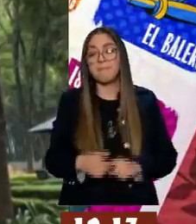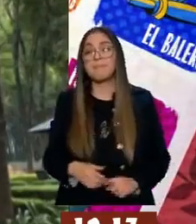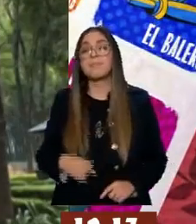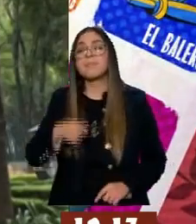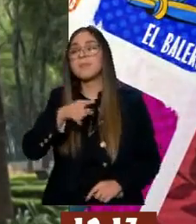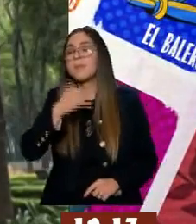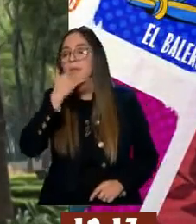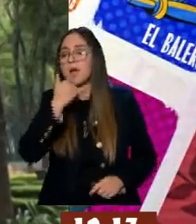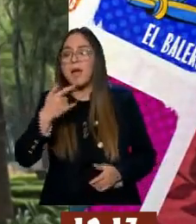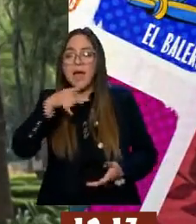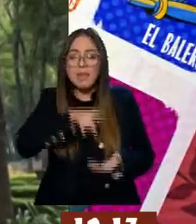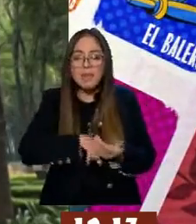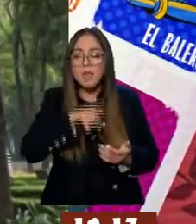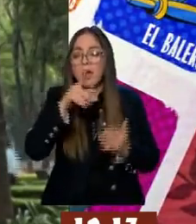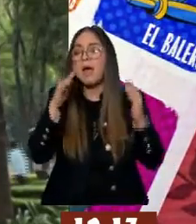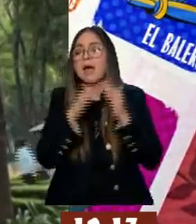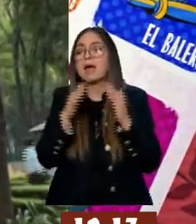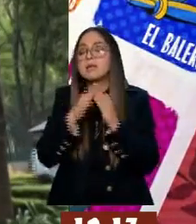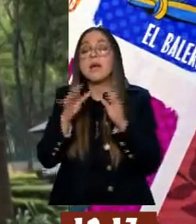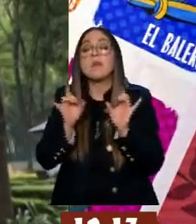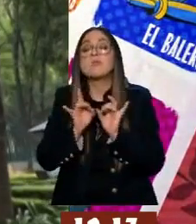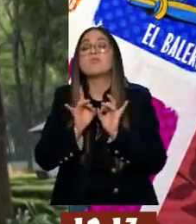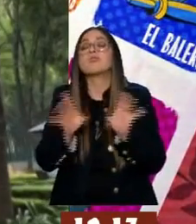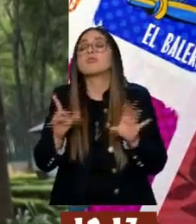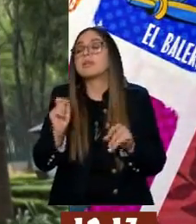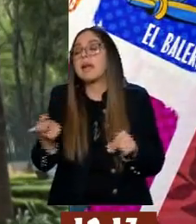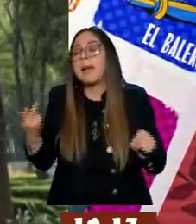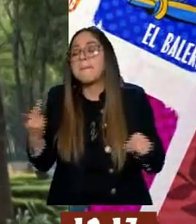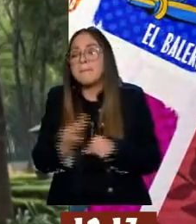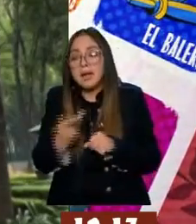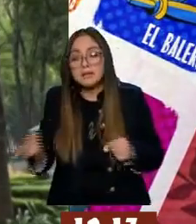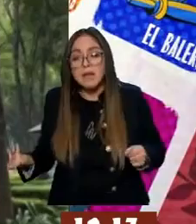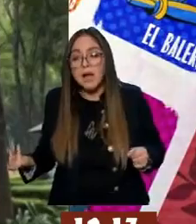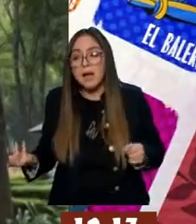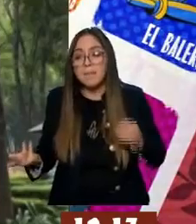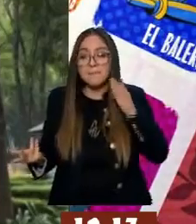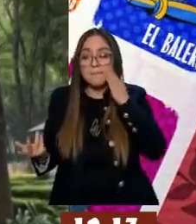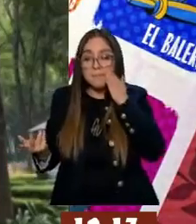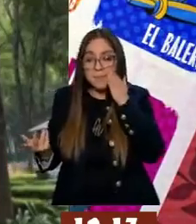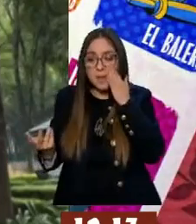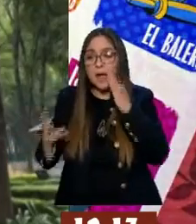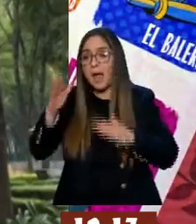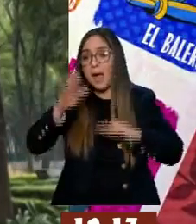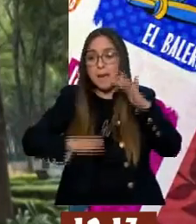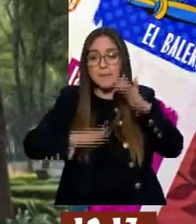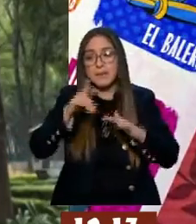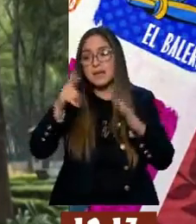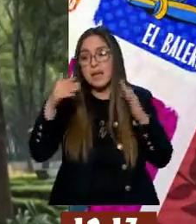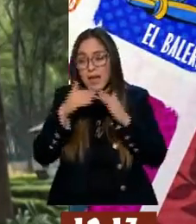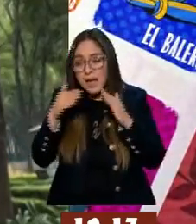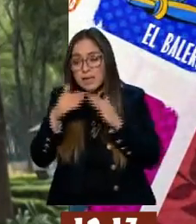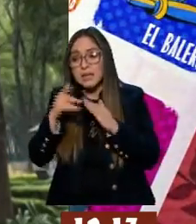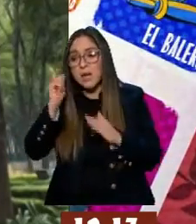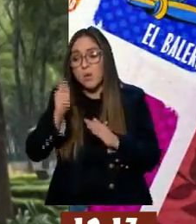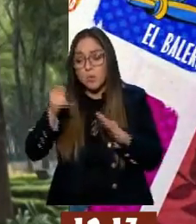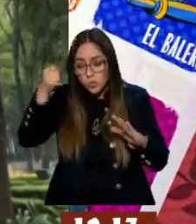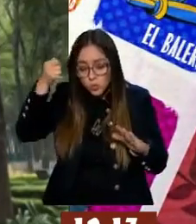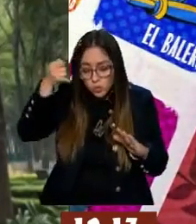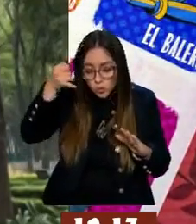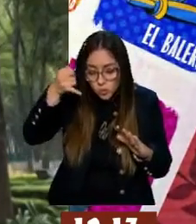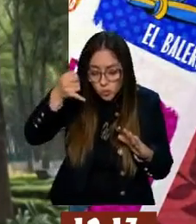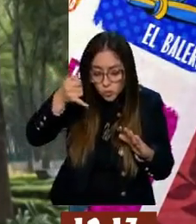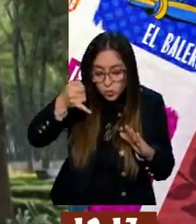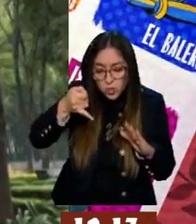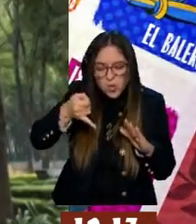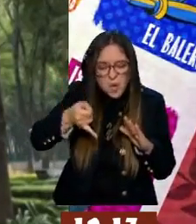dentro de la casa, Gonis? Y adentro de la casa descubre que hay un túnel que cada vez va más y más y más y más profundo,